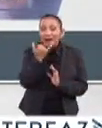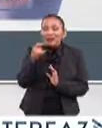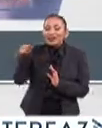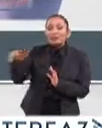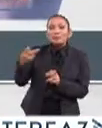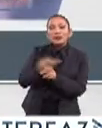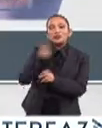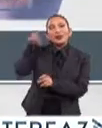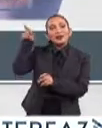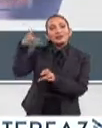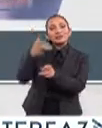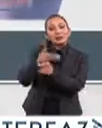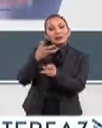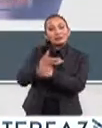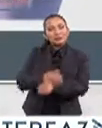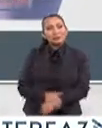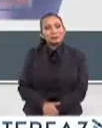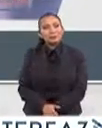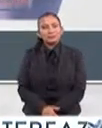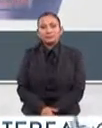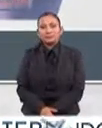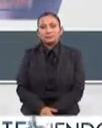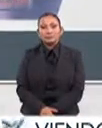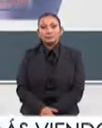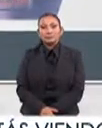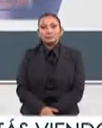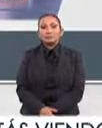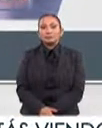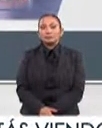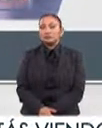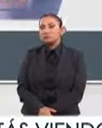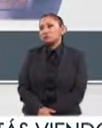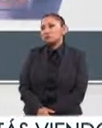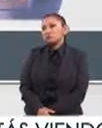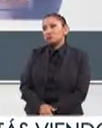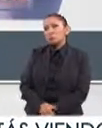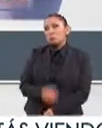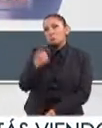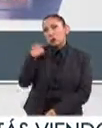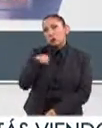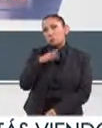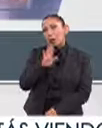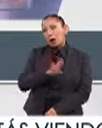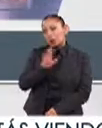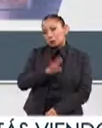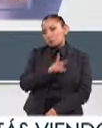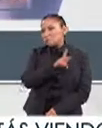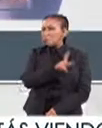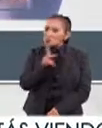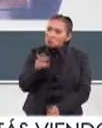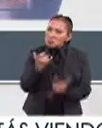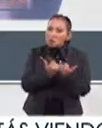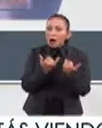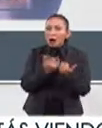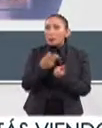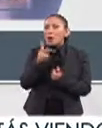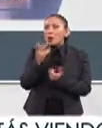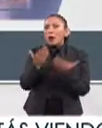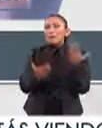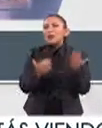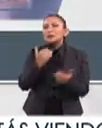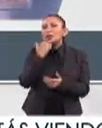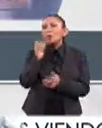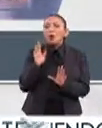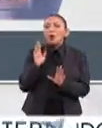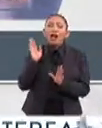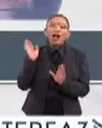y lo que lograste vivir allá en Estados Unidos, en Luisiana? Pues yo creo que es muy similar, pero a veces no nos damos cuenta de lo